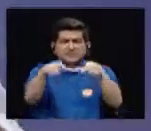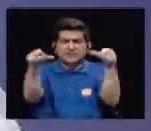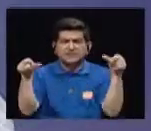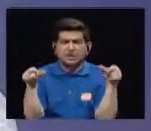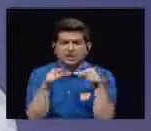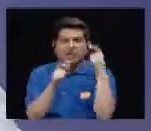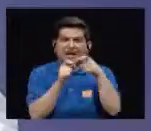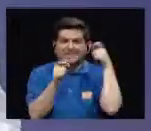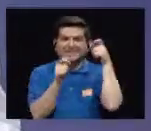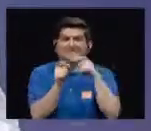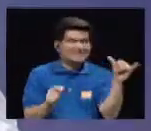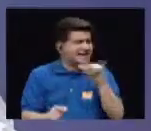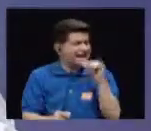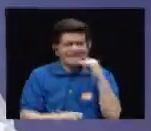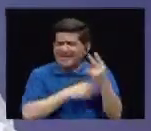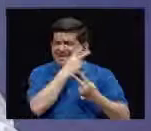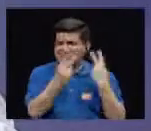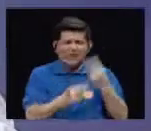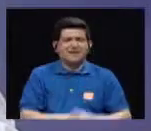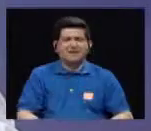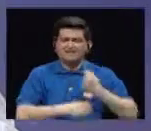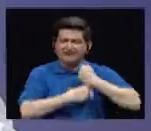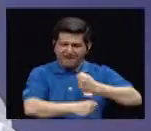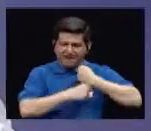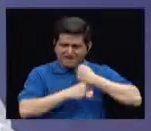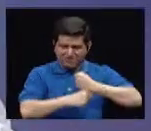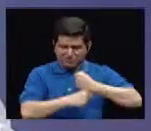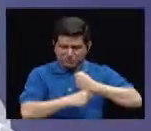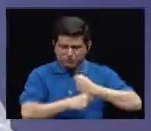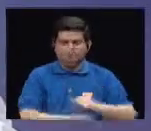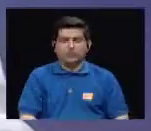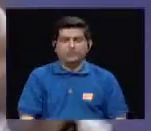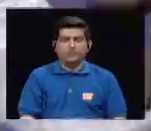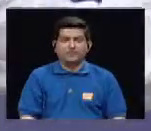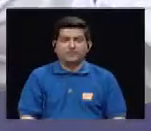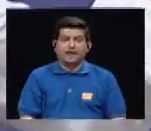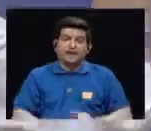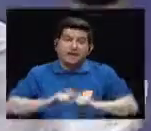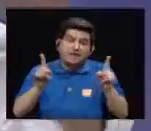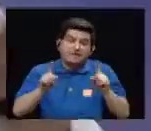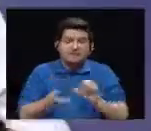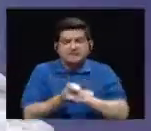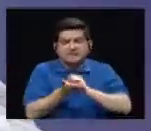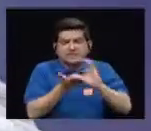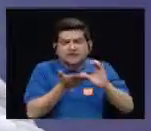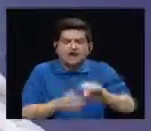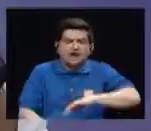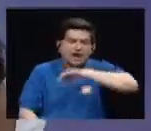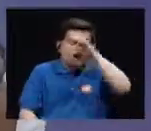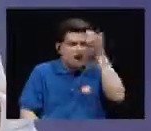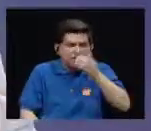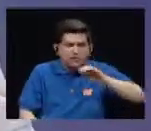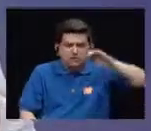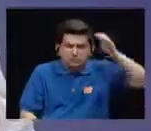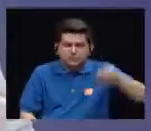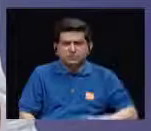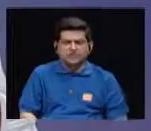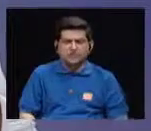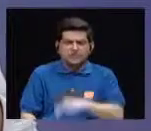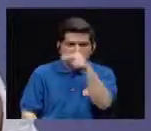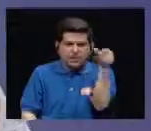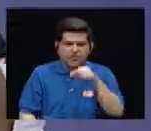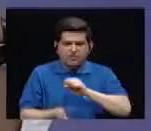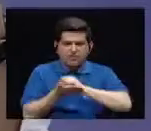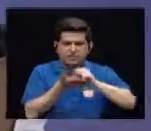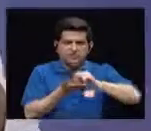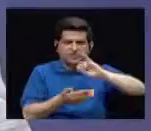los puntos, justamente el mismo recorrido que hizo el ejército, ¿verdad? Uh-huh. Excepto aquí San Carlos, la montaña, a partir del río, digamos, del río, sí,